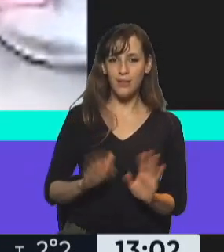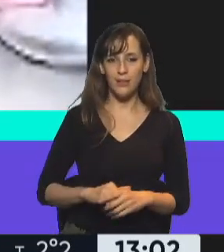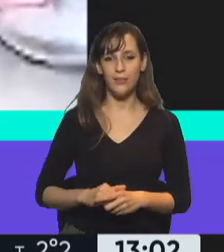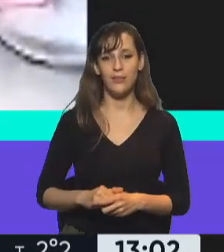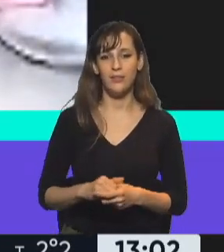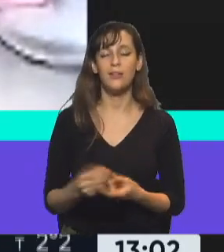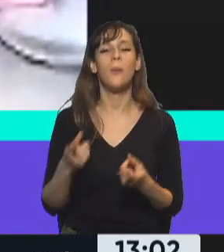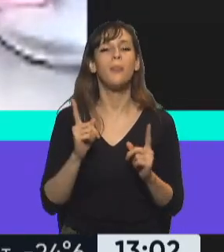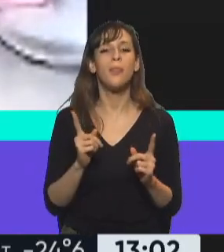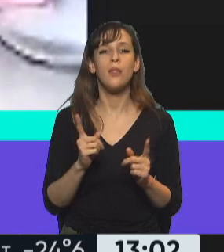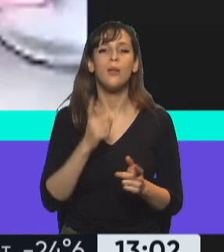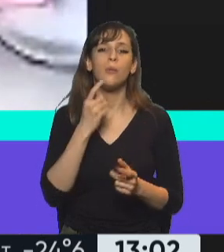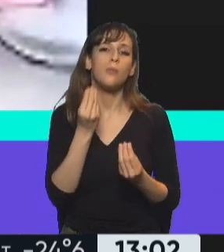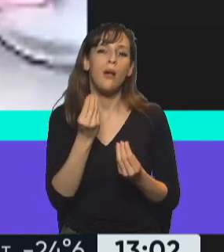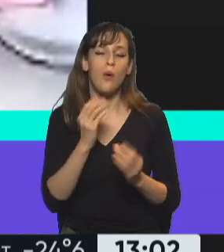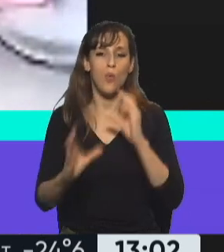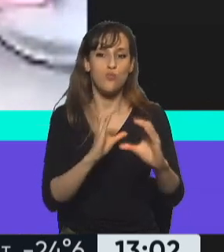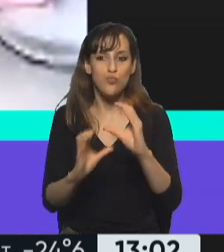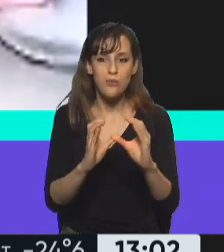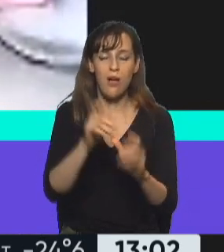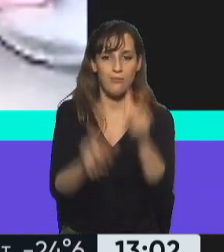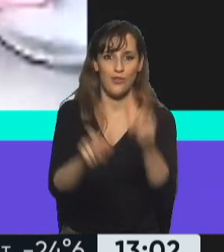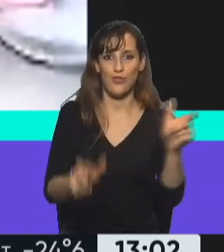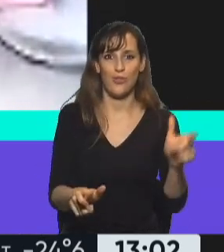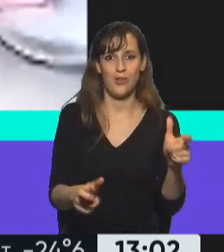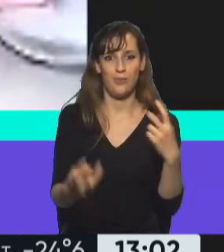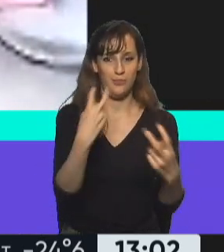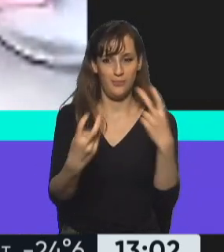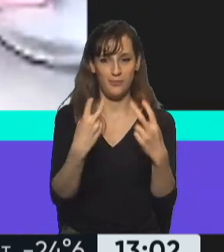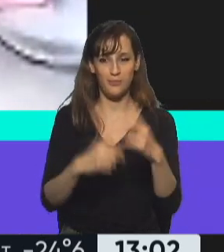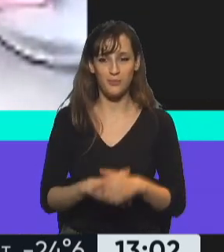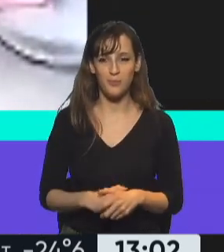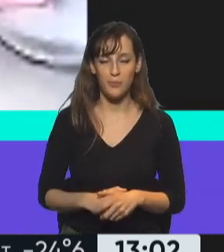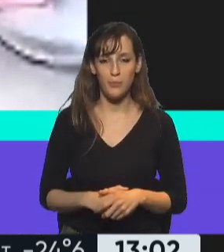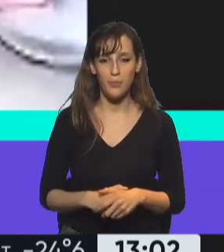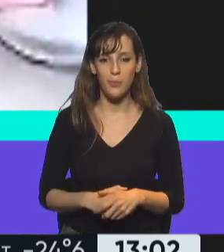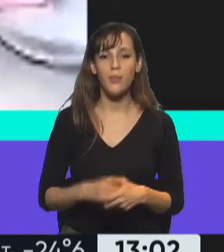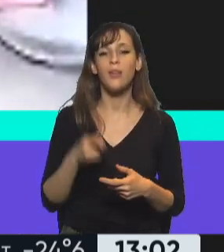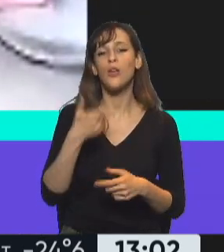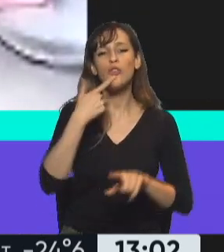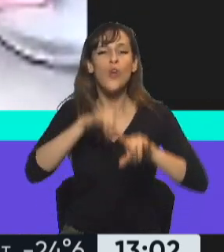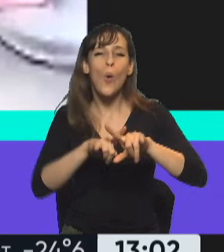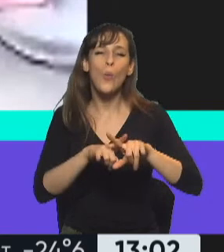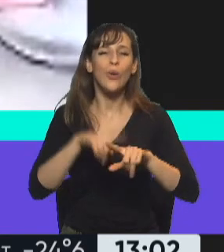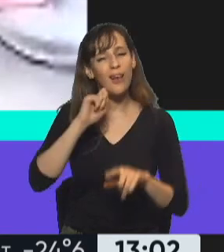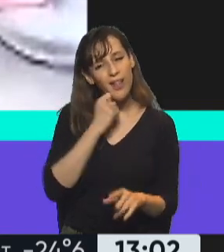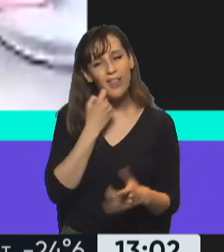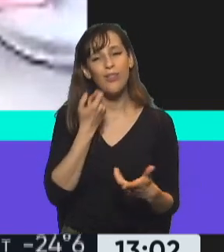comunicarnos con las personas que estén en ese día que vengan. Y es suave, el espectáculo es suave, amable para este